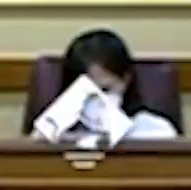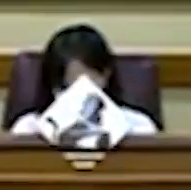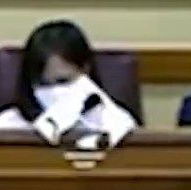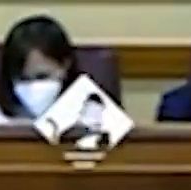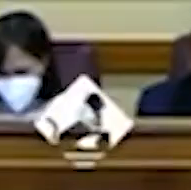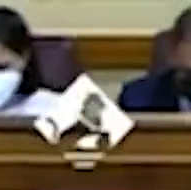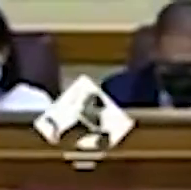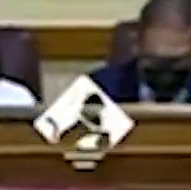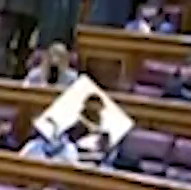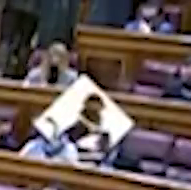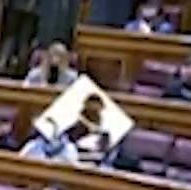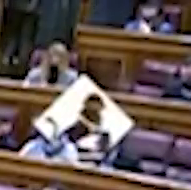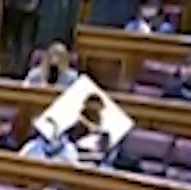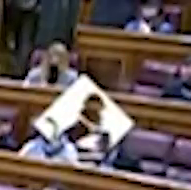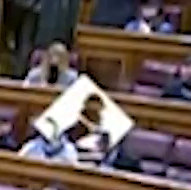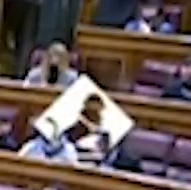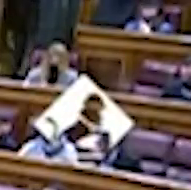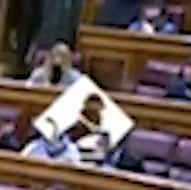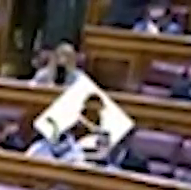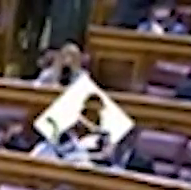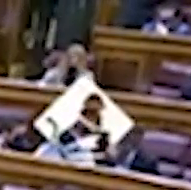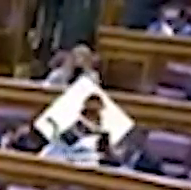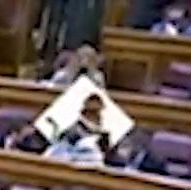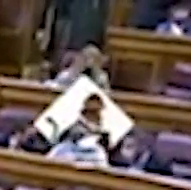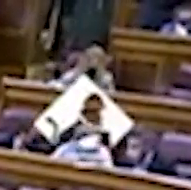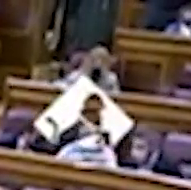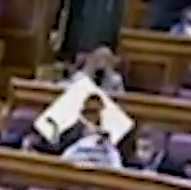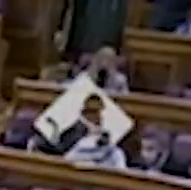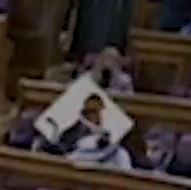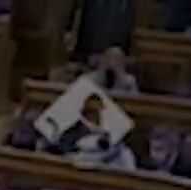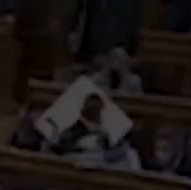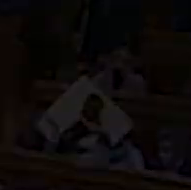empresarios bajo la promesa de obtener privilegios en materia de contratación pública. Es una irresponsabilidad.